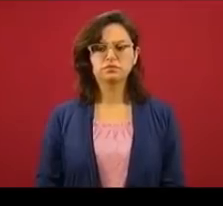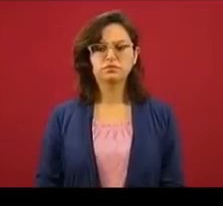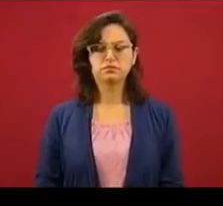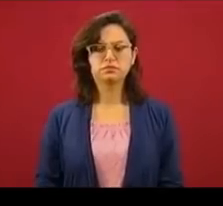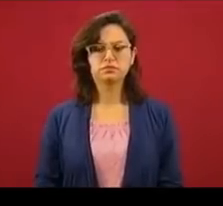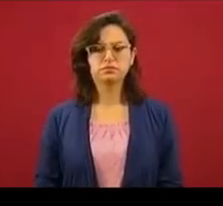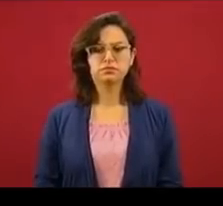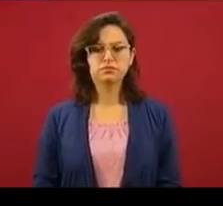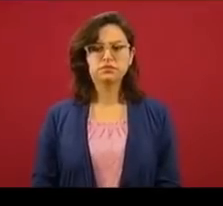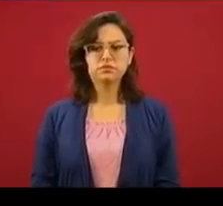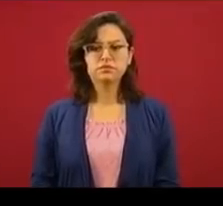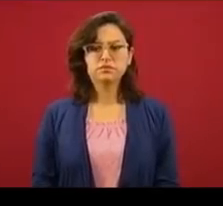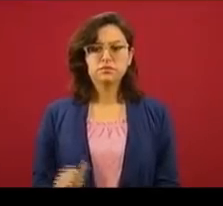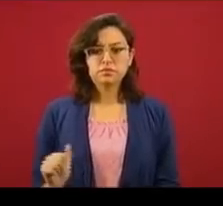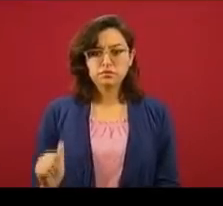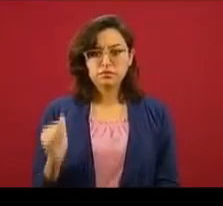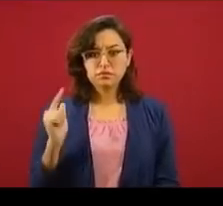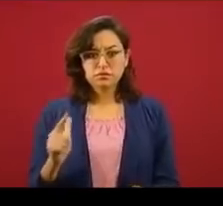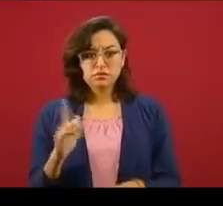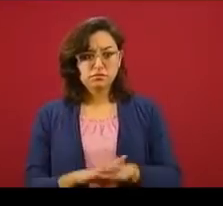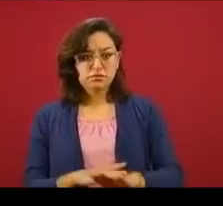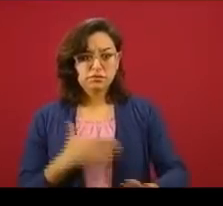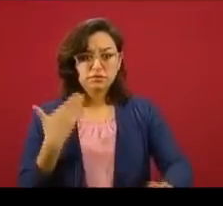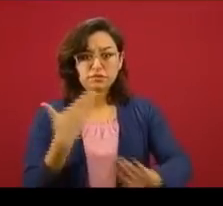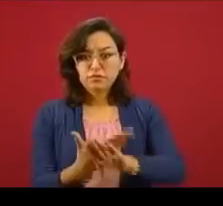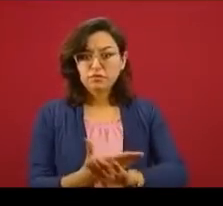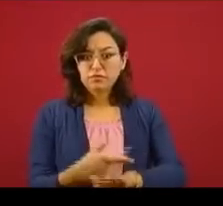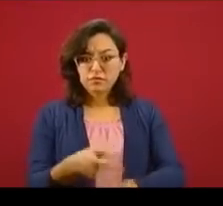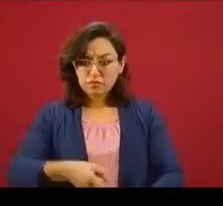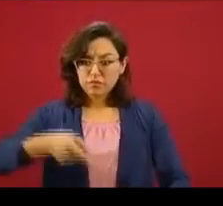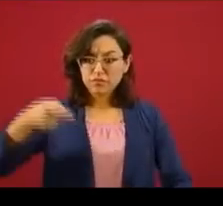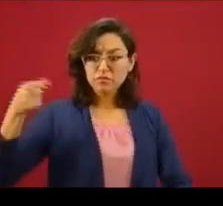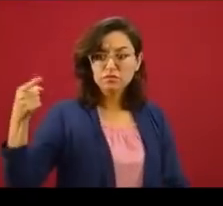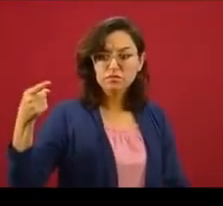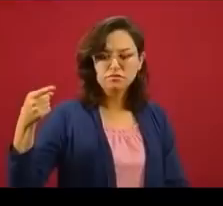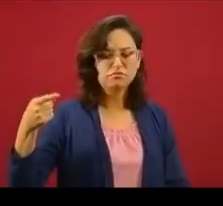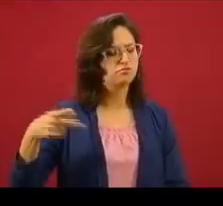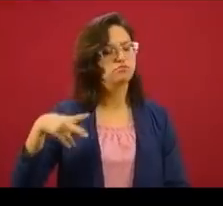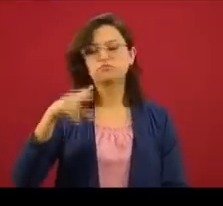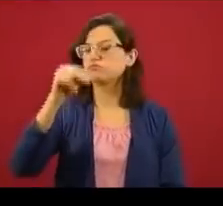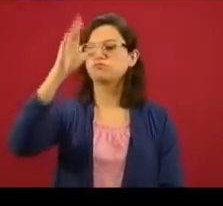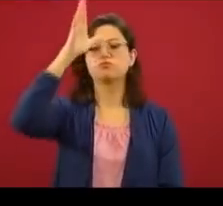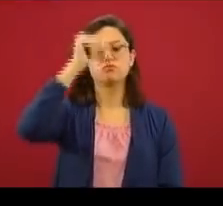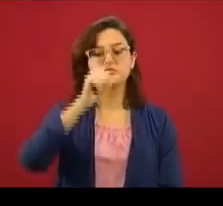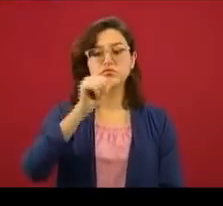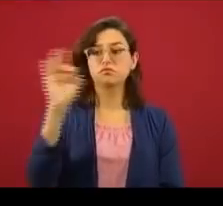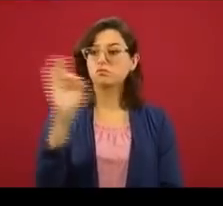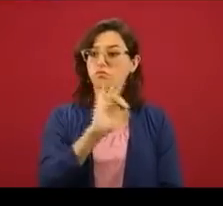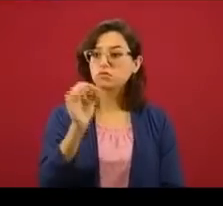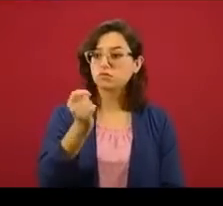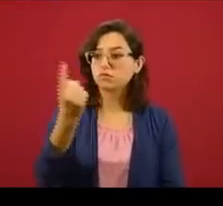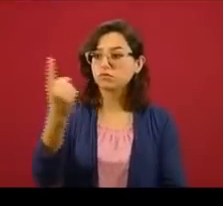condenamos cualquier amenaza que se haga hasta en nuestro nombre.